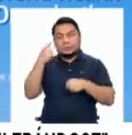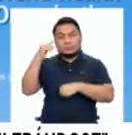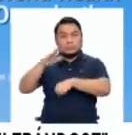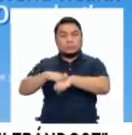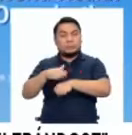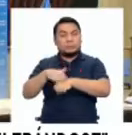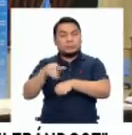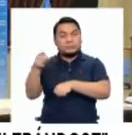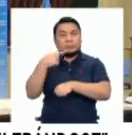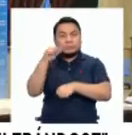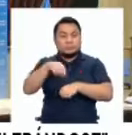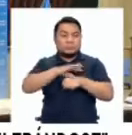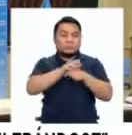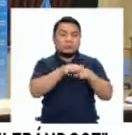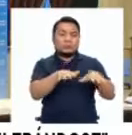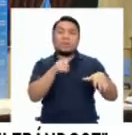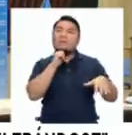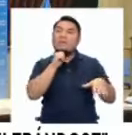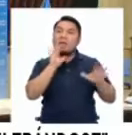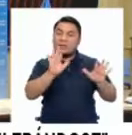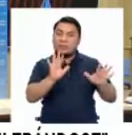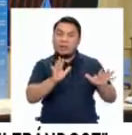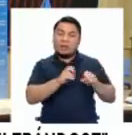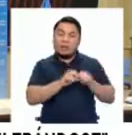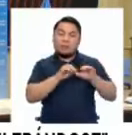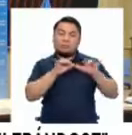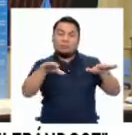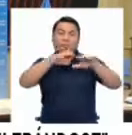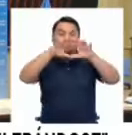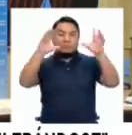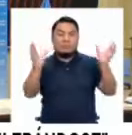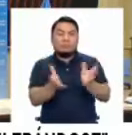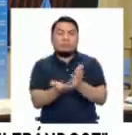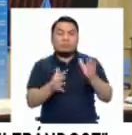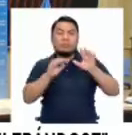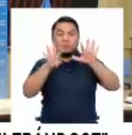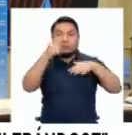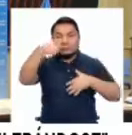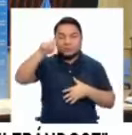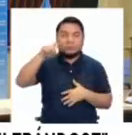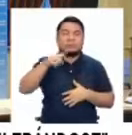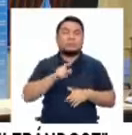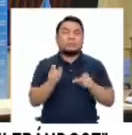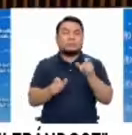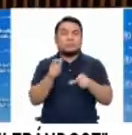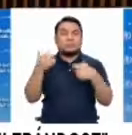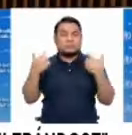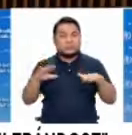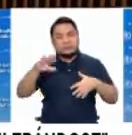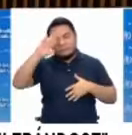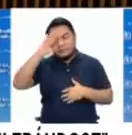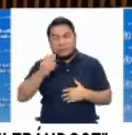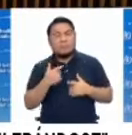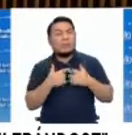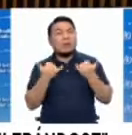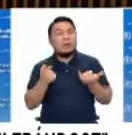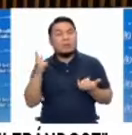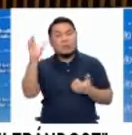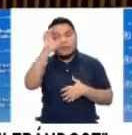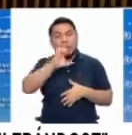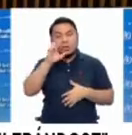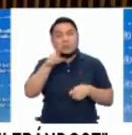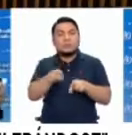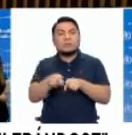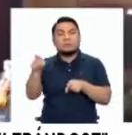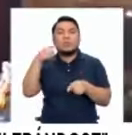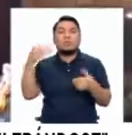últimas horas que la pandemia sigue acelerándose en el mundo, con más de 9 millones de casos declarados. Aún así, Europa avanza hacia